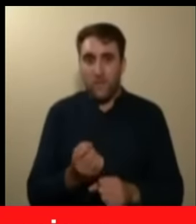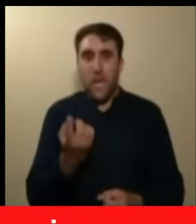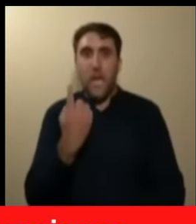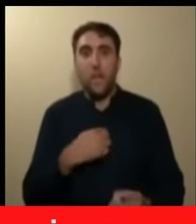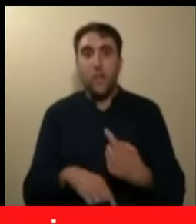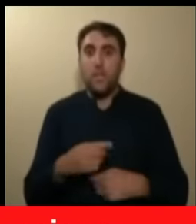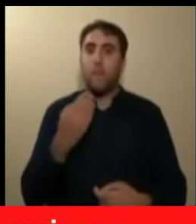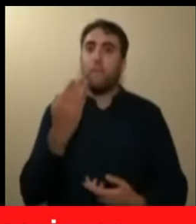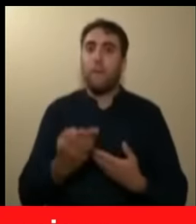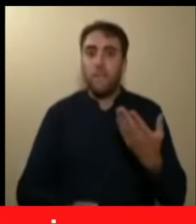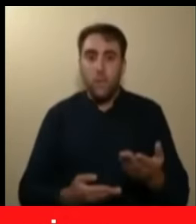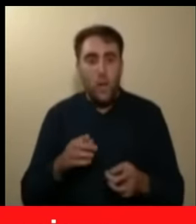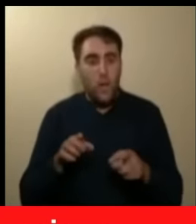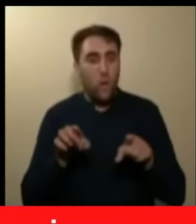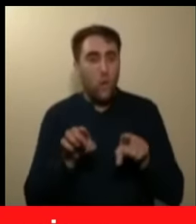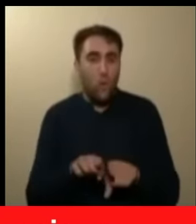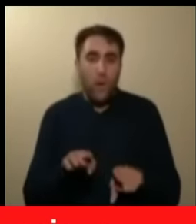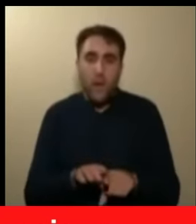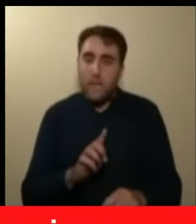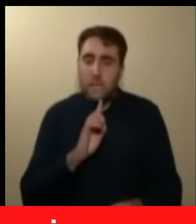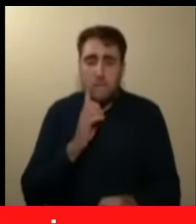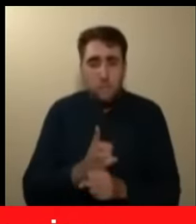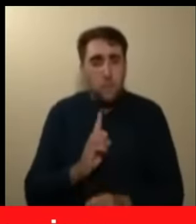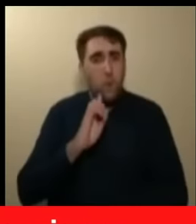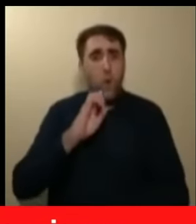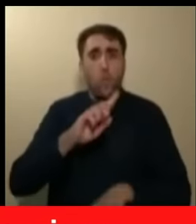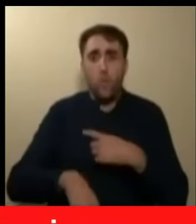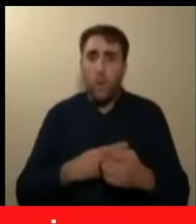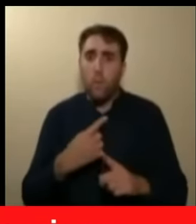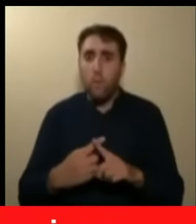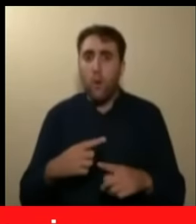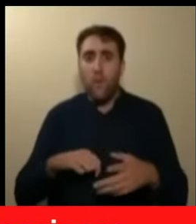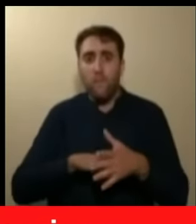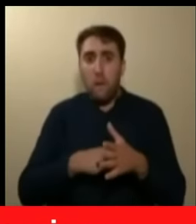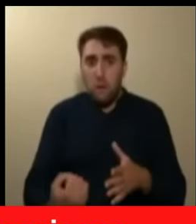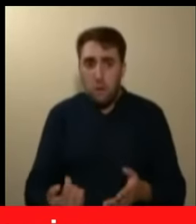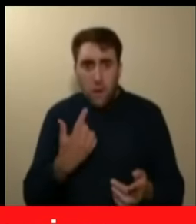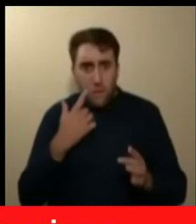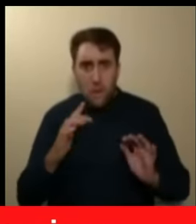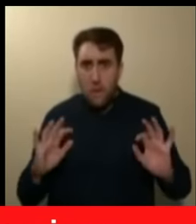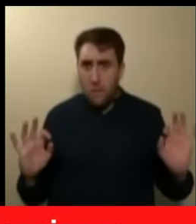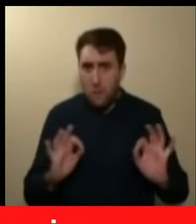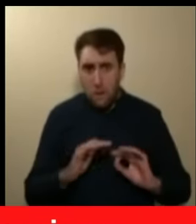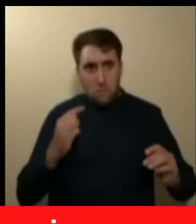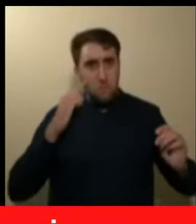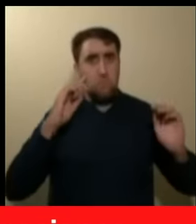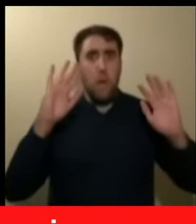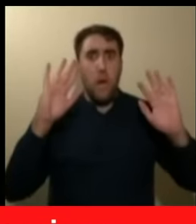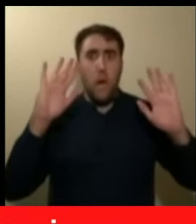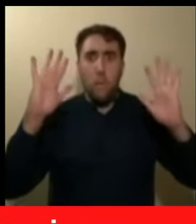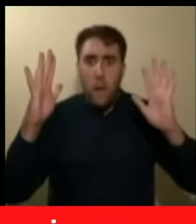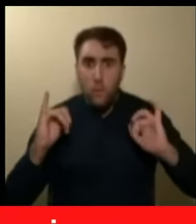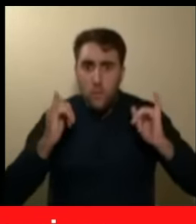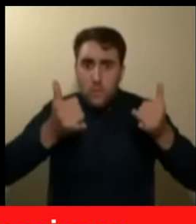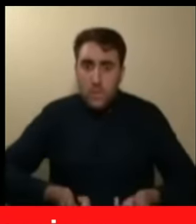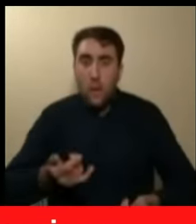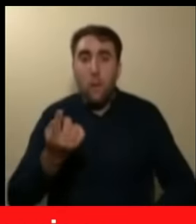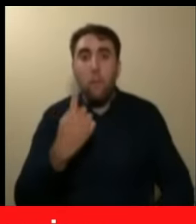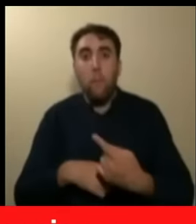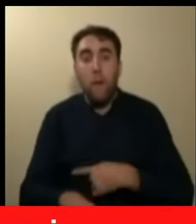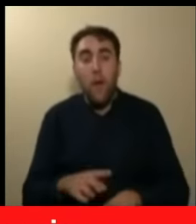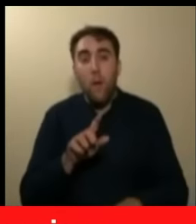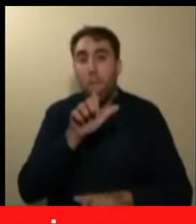sigue decidiendo el cobrar por el sistema bancario y no tiene nada de malo. Saludamos que esa sea la decisión. Ahora, quien